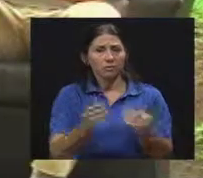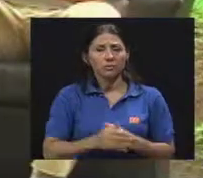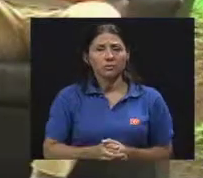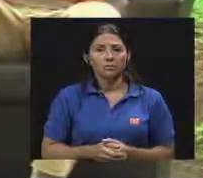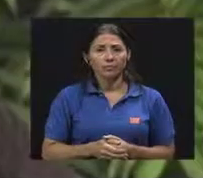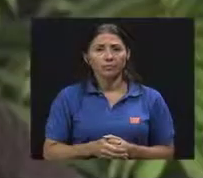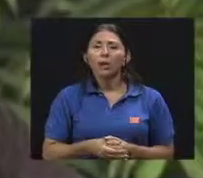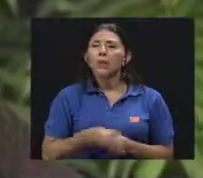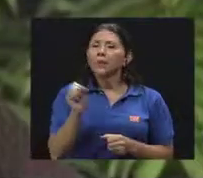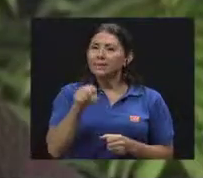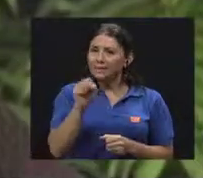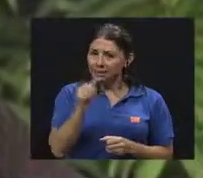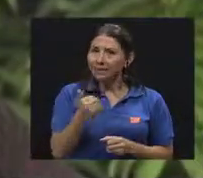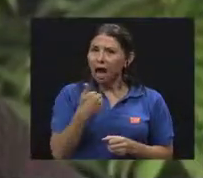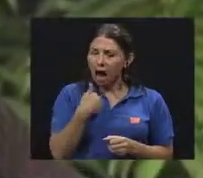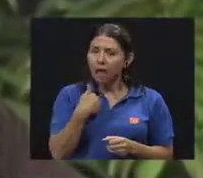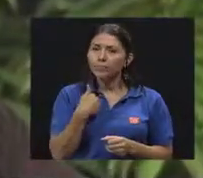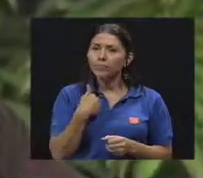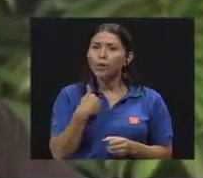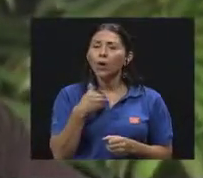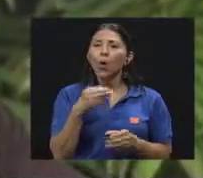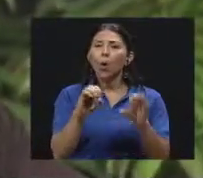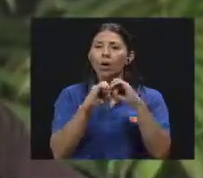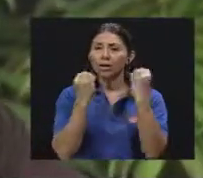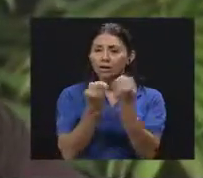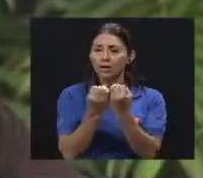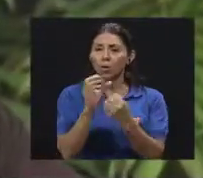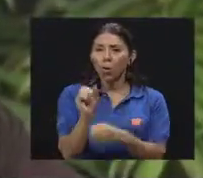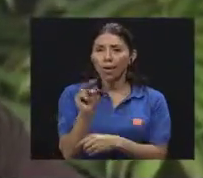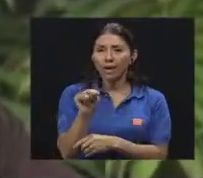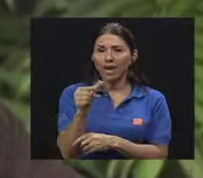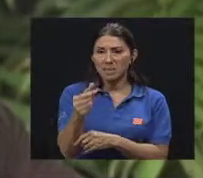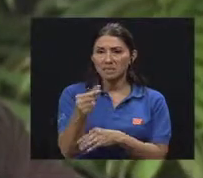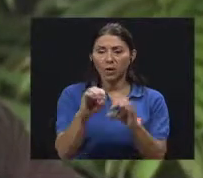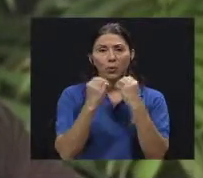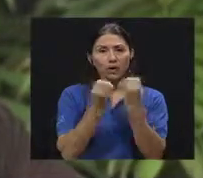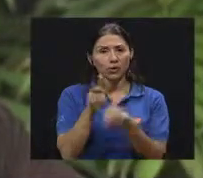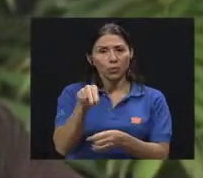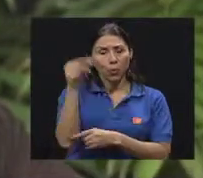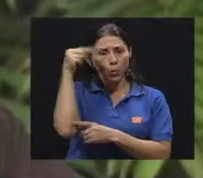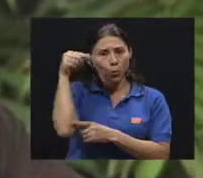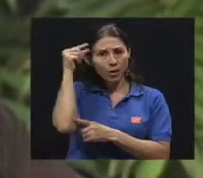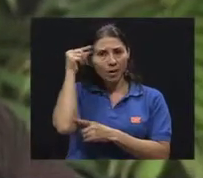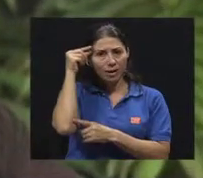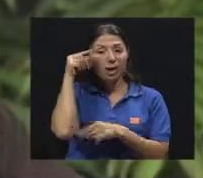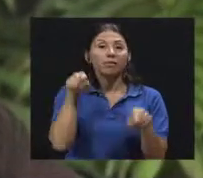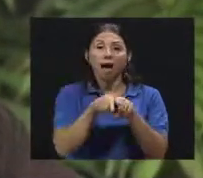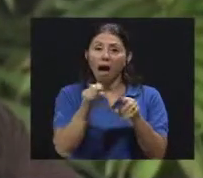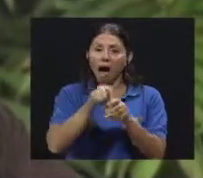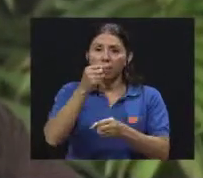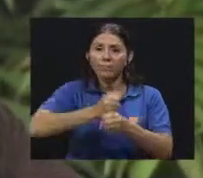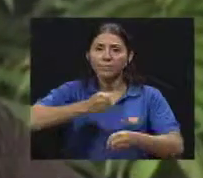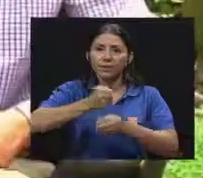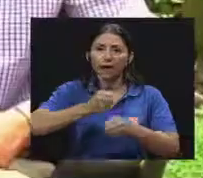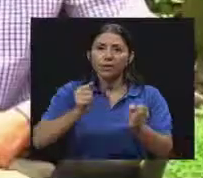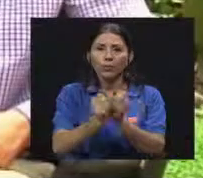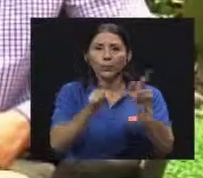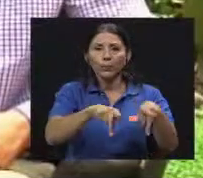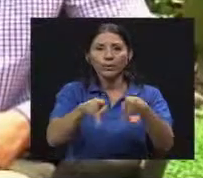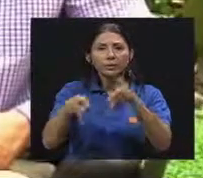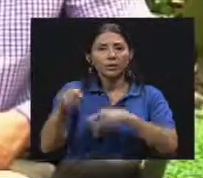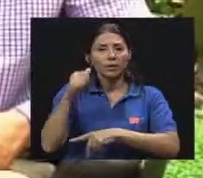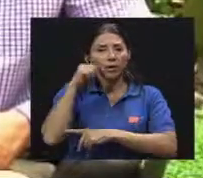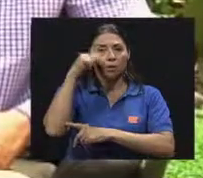por medio. Sí hay organizaciones no gubernamentales, ¿verdad?, que también están trabajando con la población adulta mayor, que